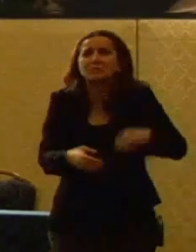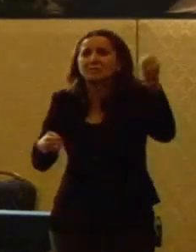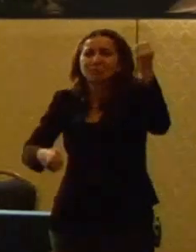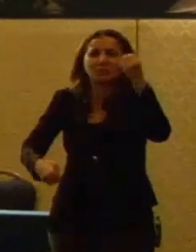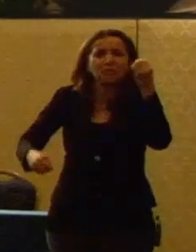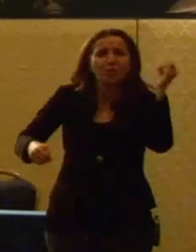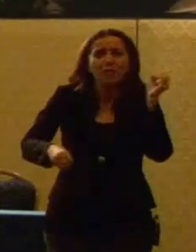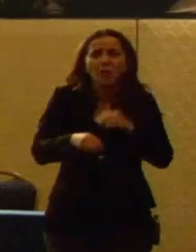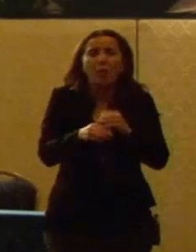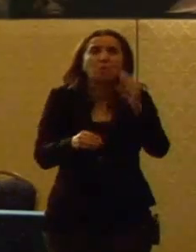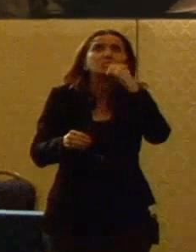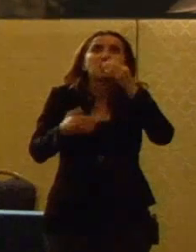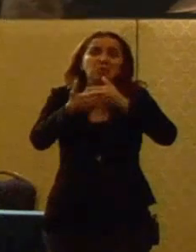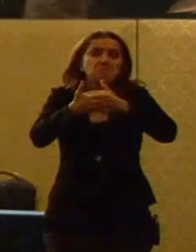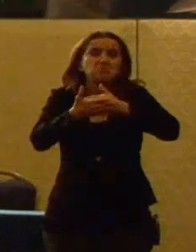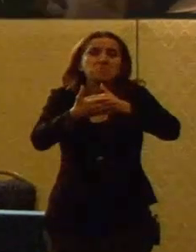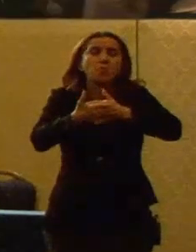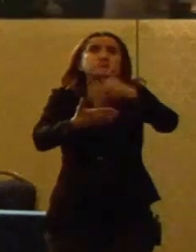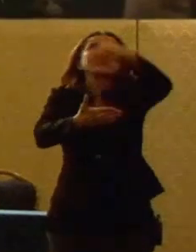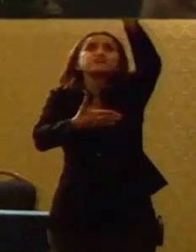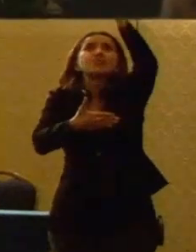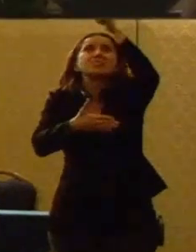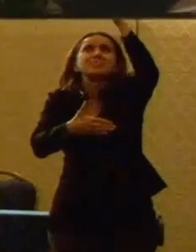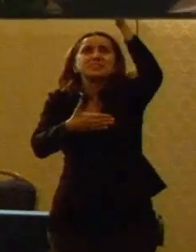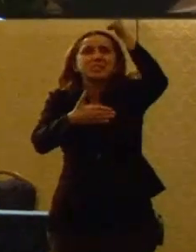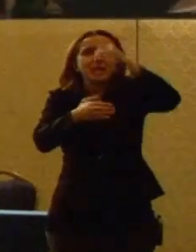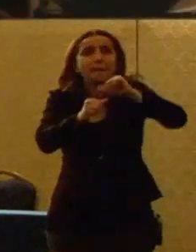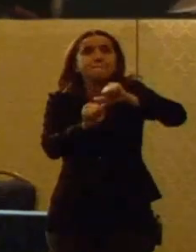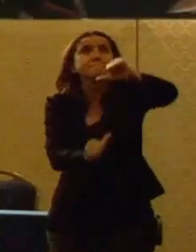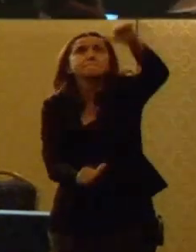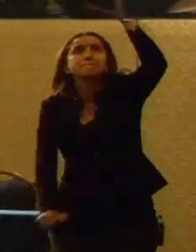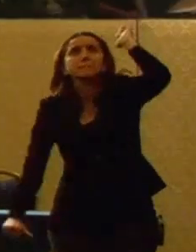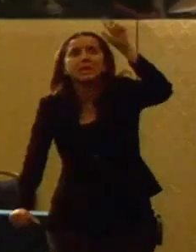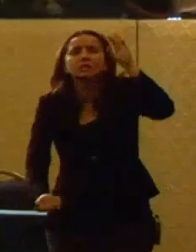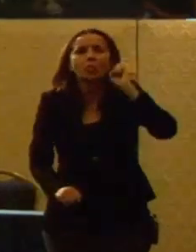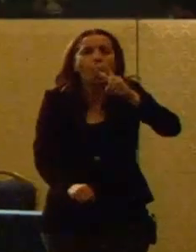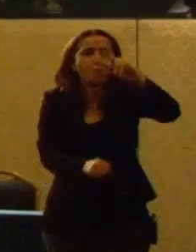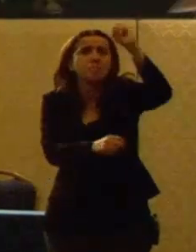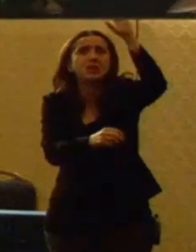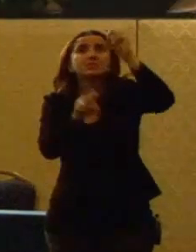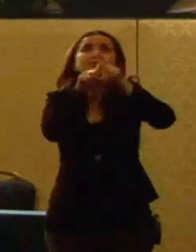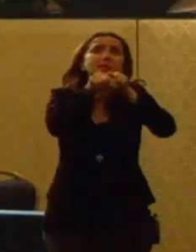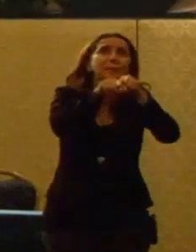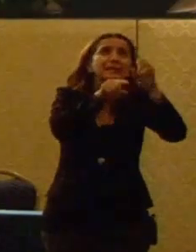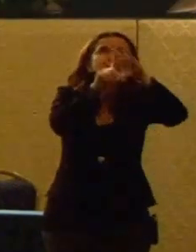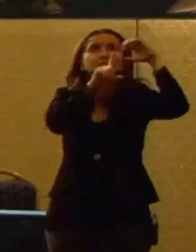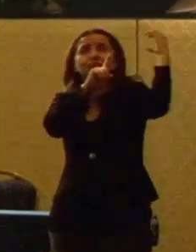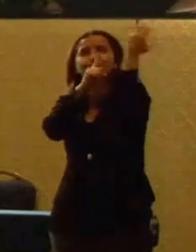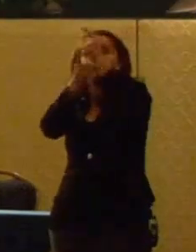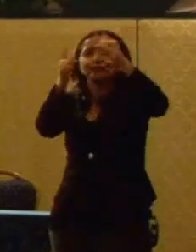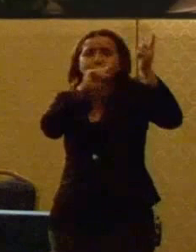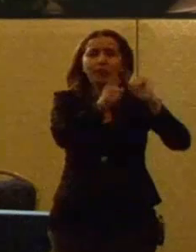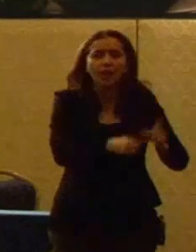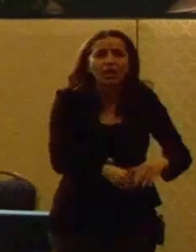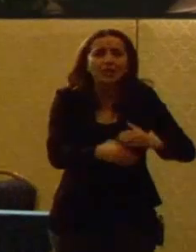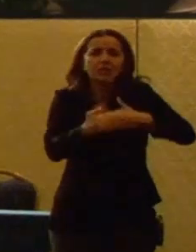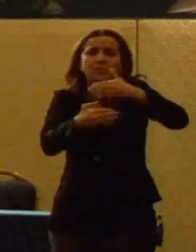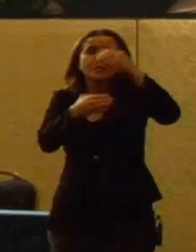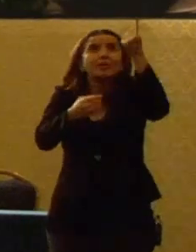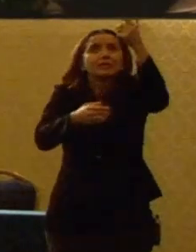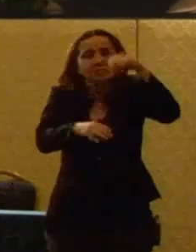2 metros, o de 10 o de 20, ¿no? Dependiendo de los escenarios de cambio climático, como digo, a nivel local es